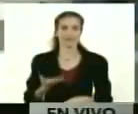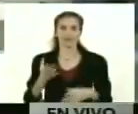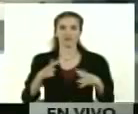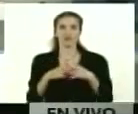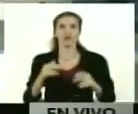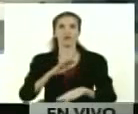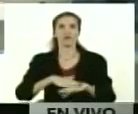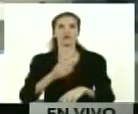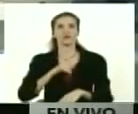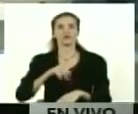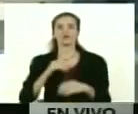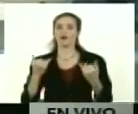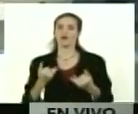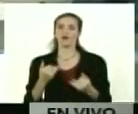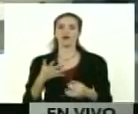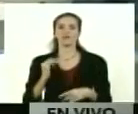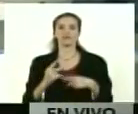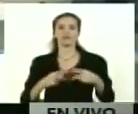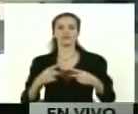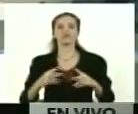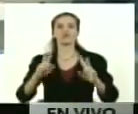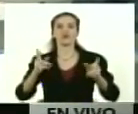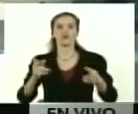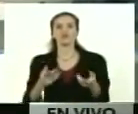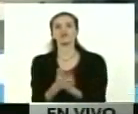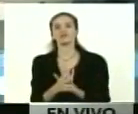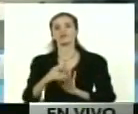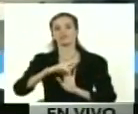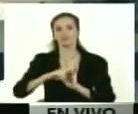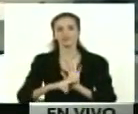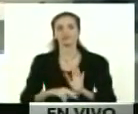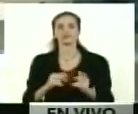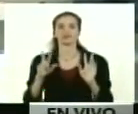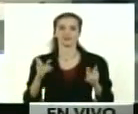porque nosotros estamos ahora en un proceso nuevo de definiciones